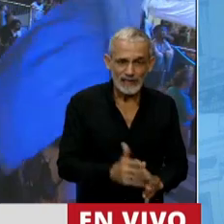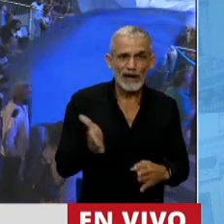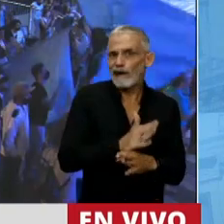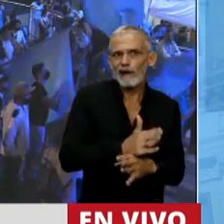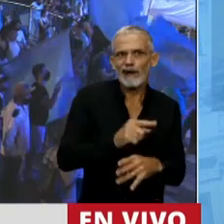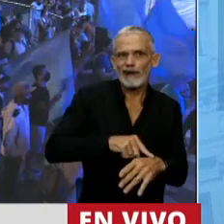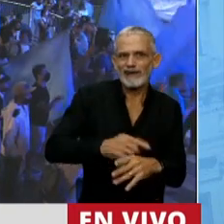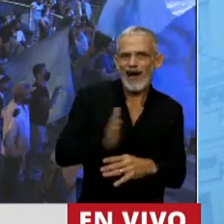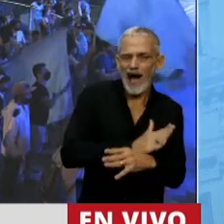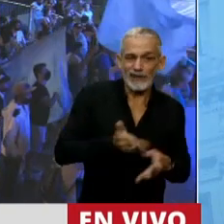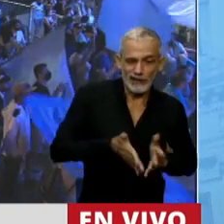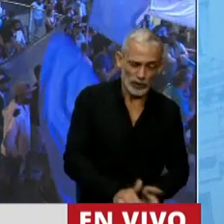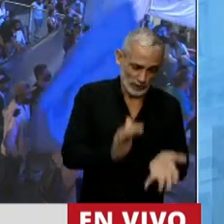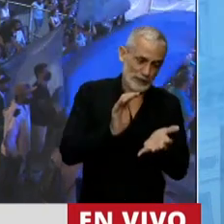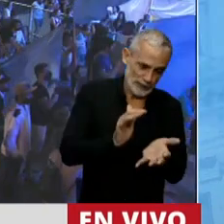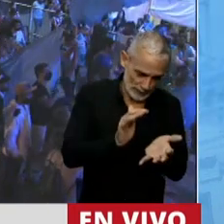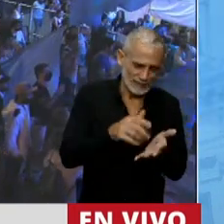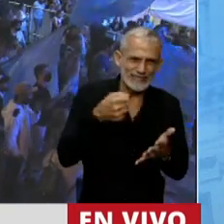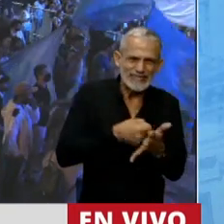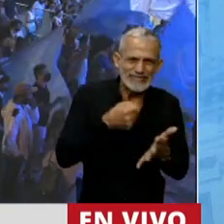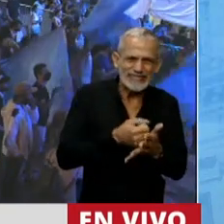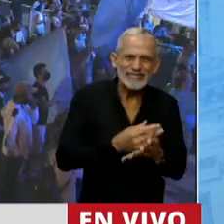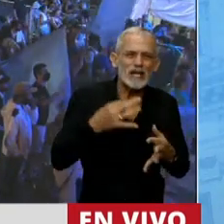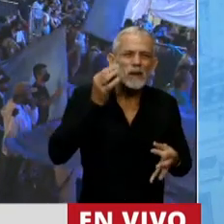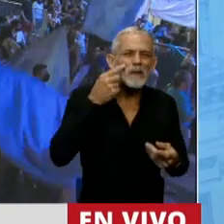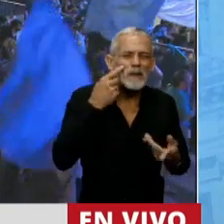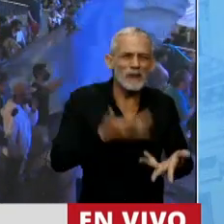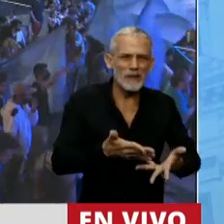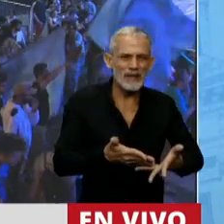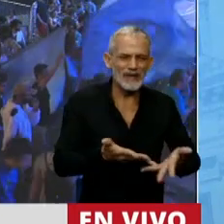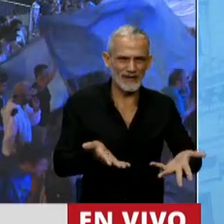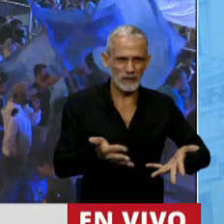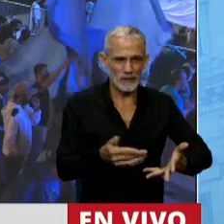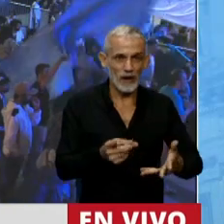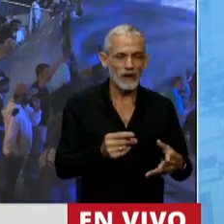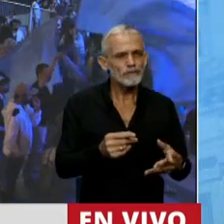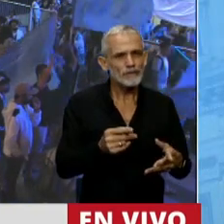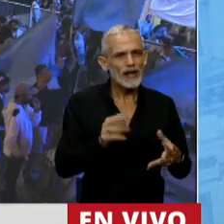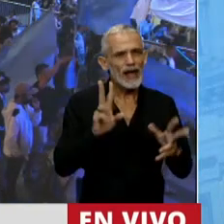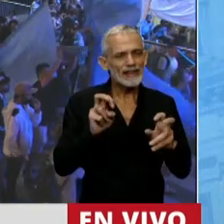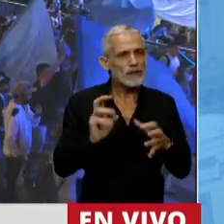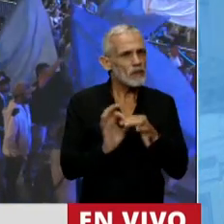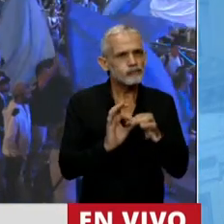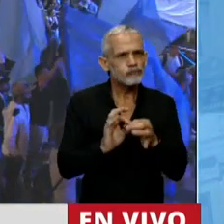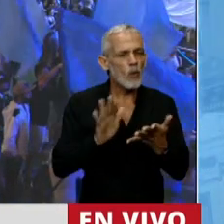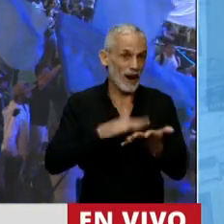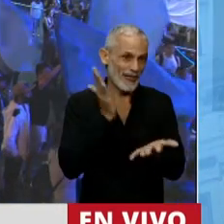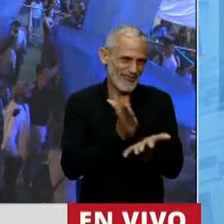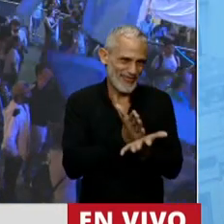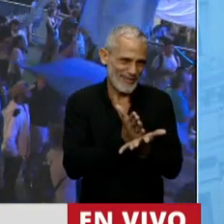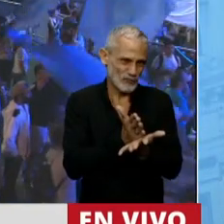antes de tiempo. No es justo que con la cuestión vinculada a